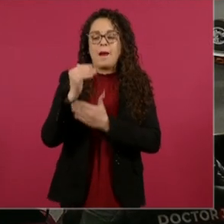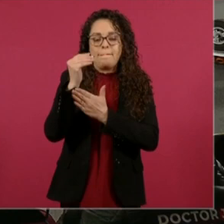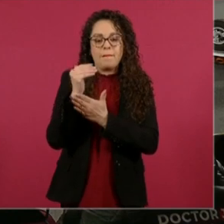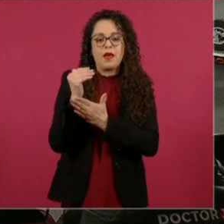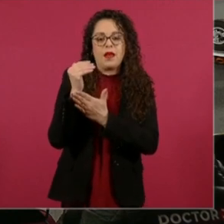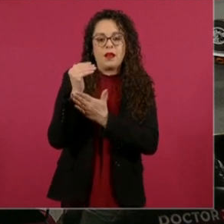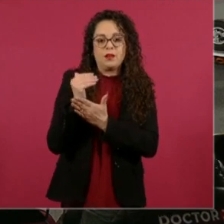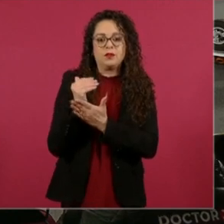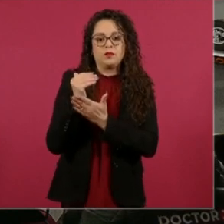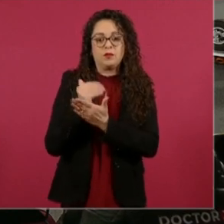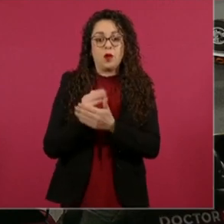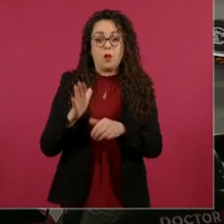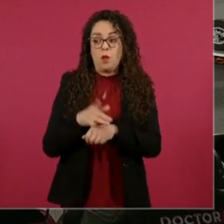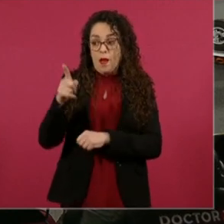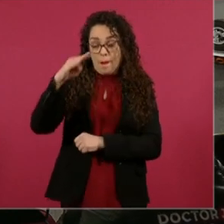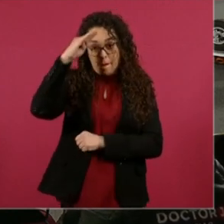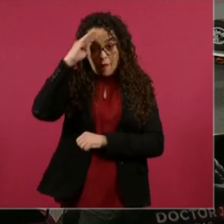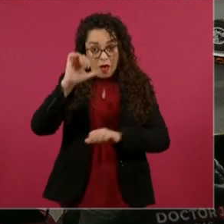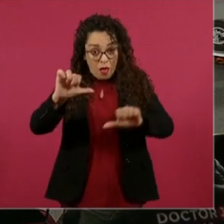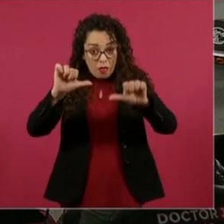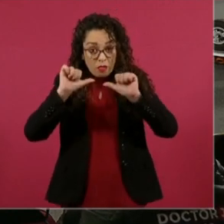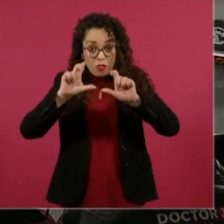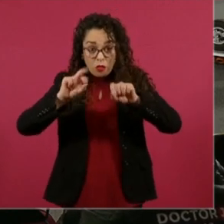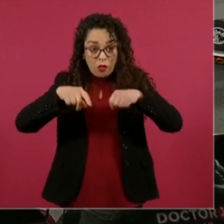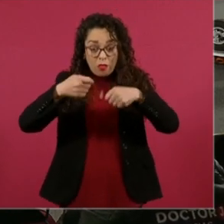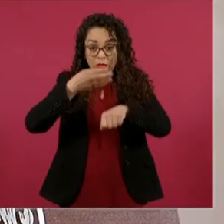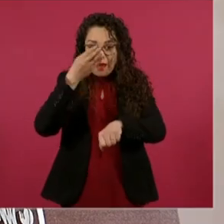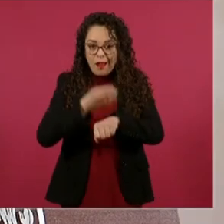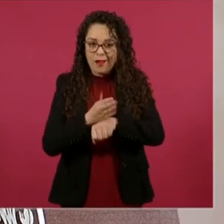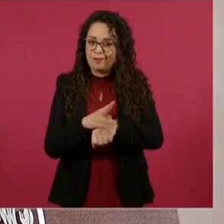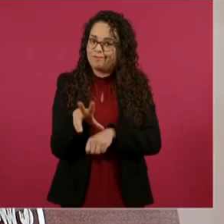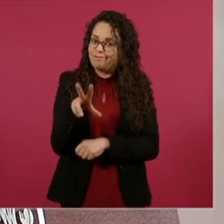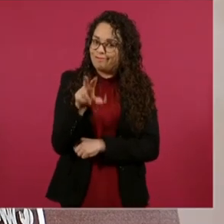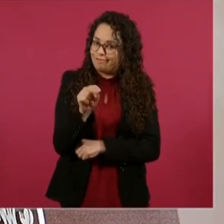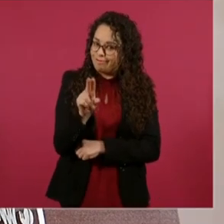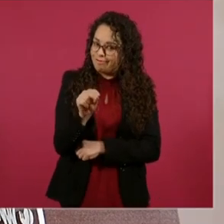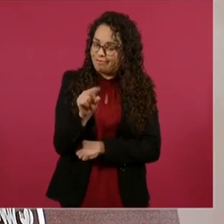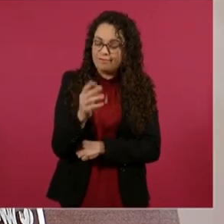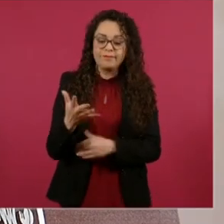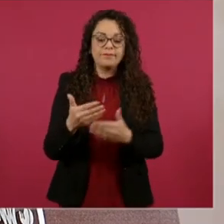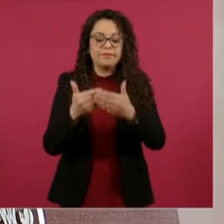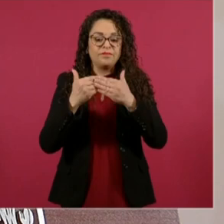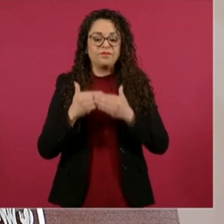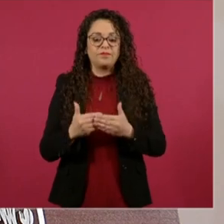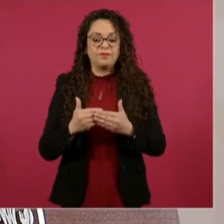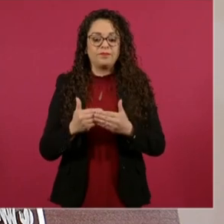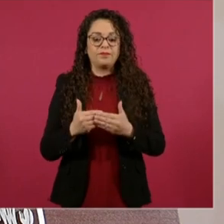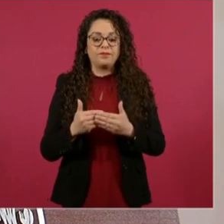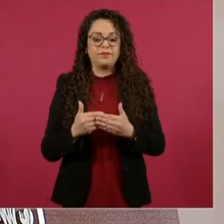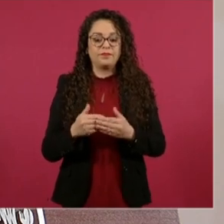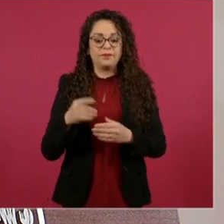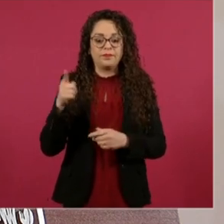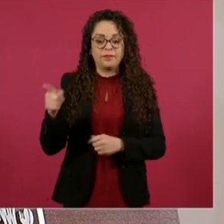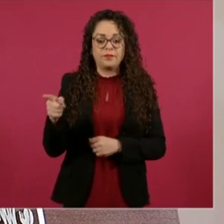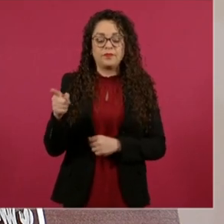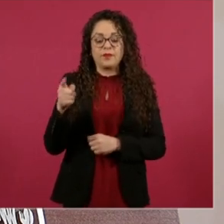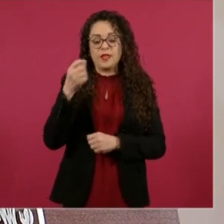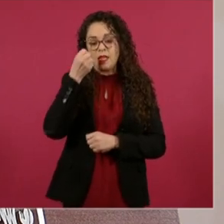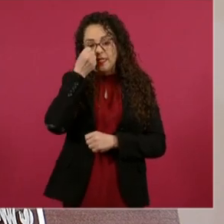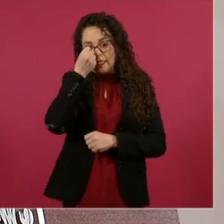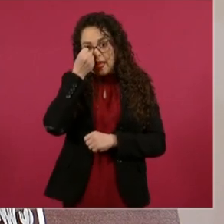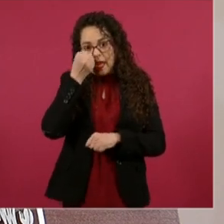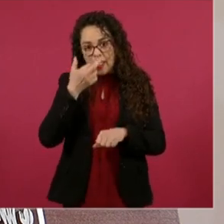la impunidad. Así que le vamos a pedir al general secretario que pueda presentar la iniciativa de la Guardia Nacional y a